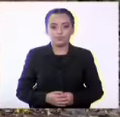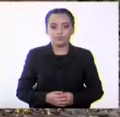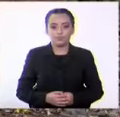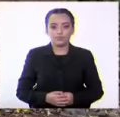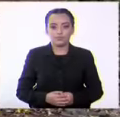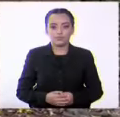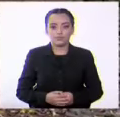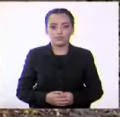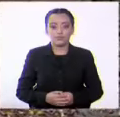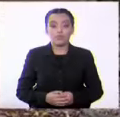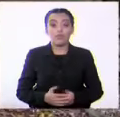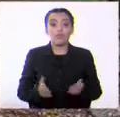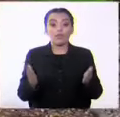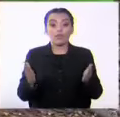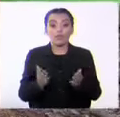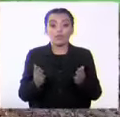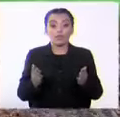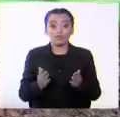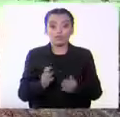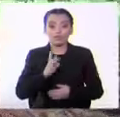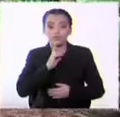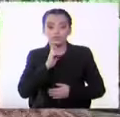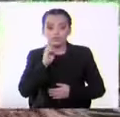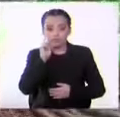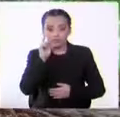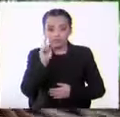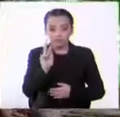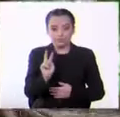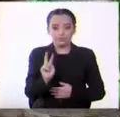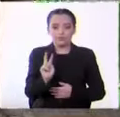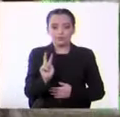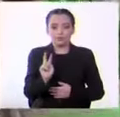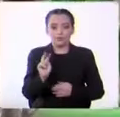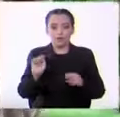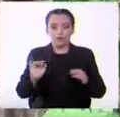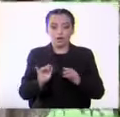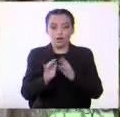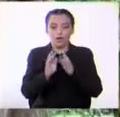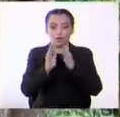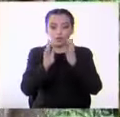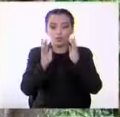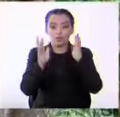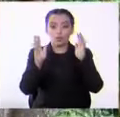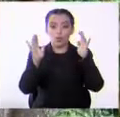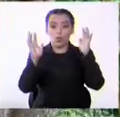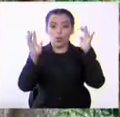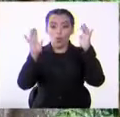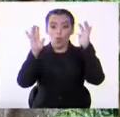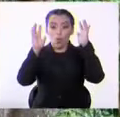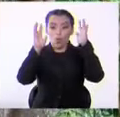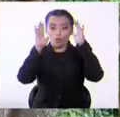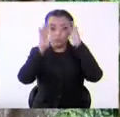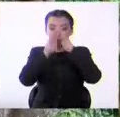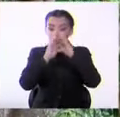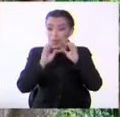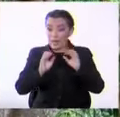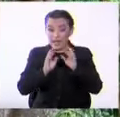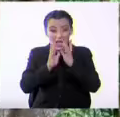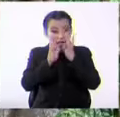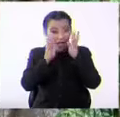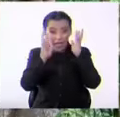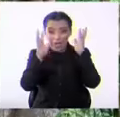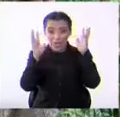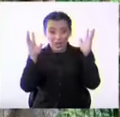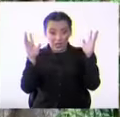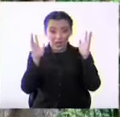Para construir juntos la respuesta, mira la imagen. Es un árbol muy frondoso. Piensa un poco. ¿Qué